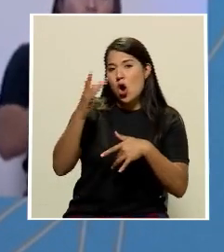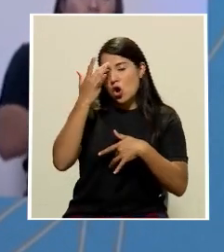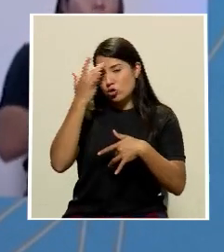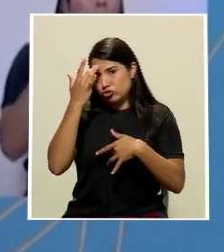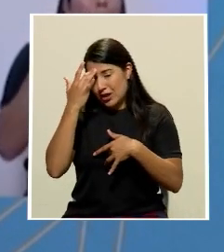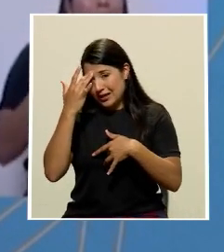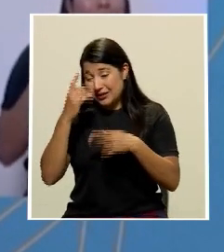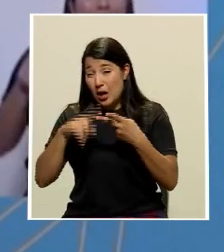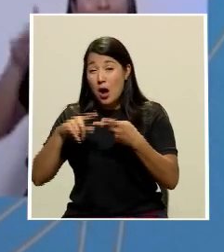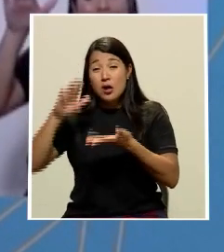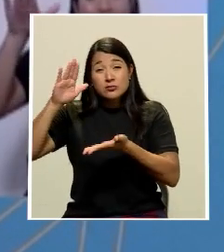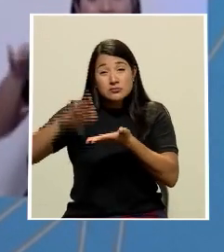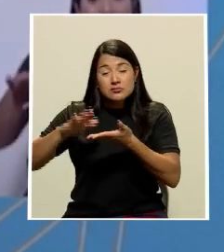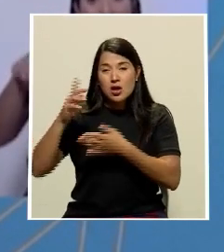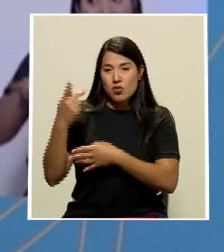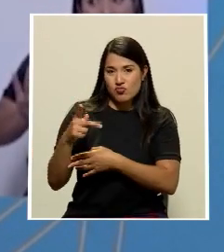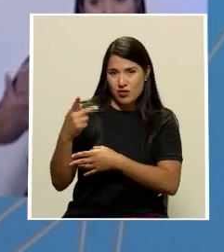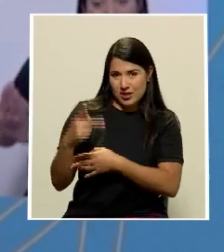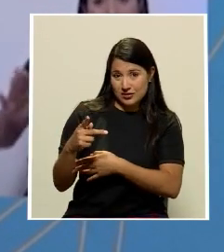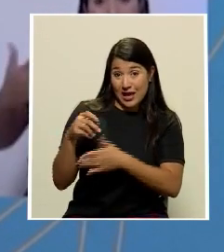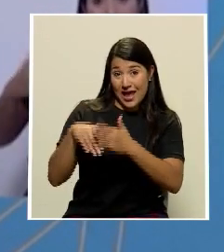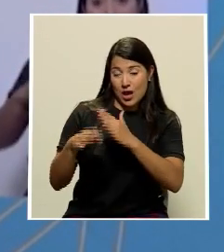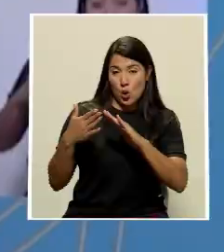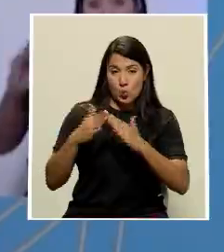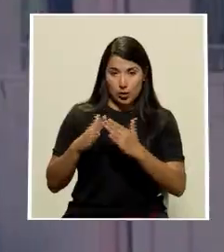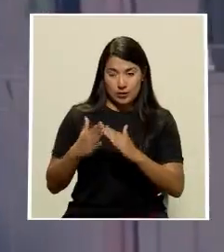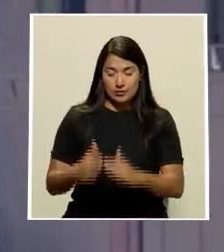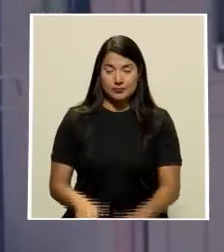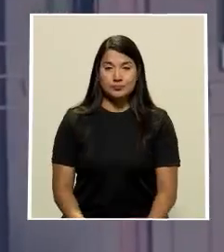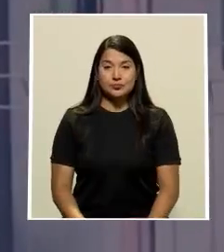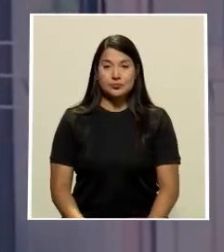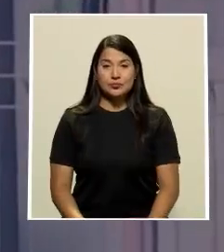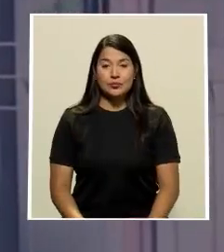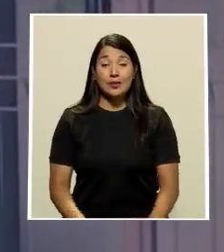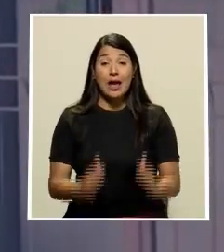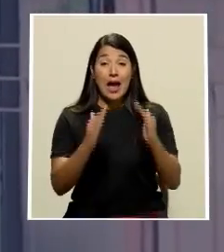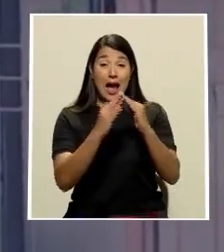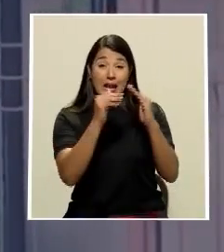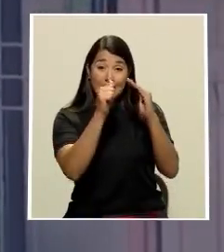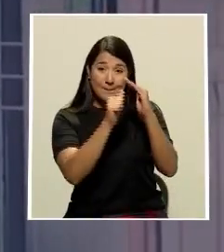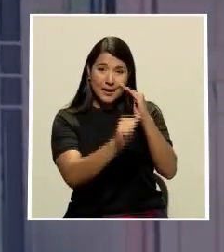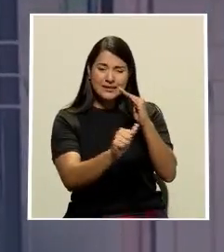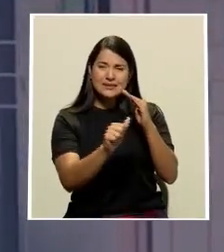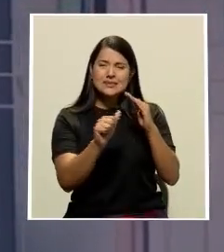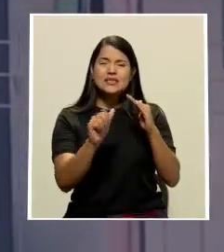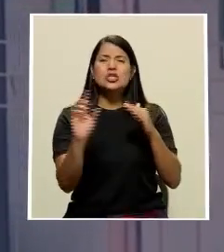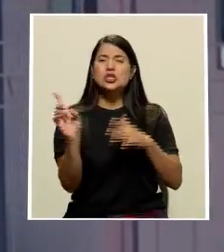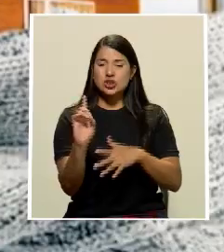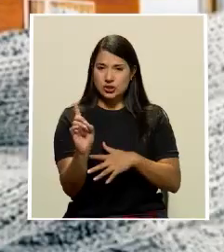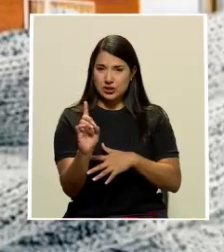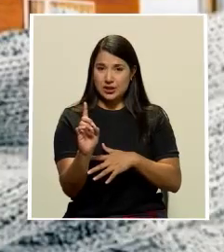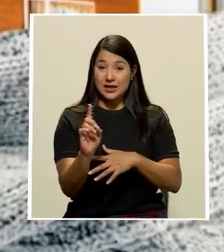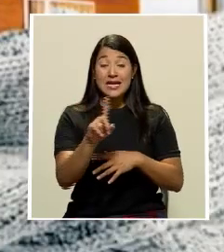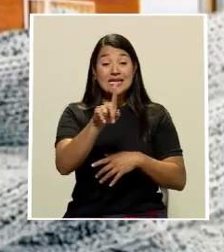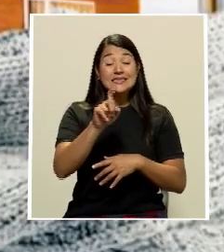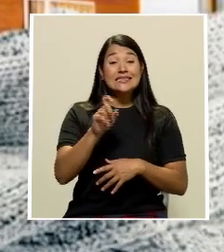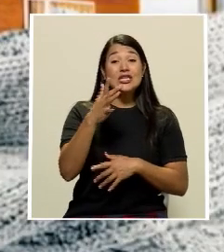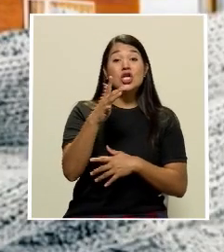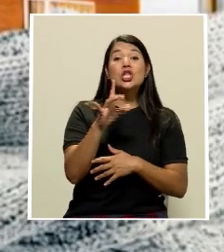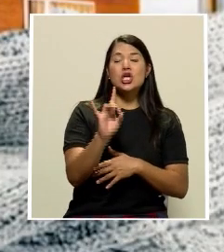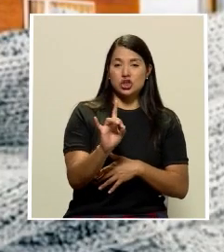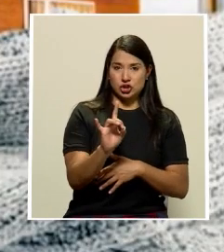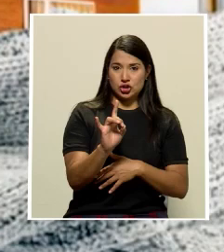o disminuir la tasa de contagio en la comunidad. Los albergues se distribuyen de la siguiente manera: